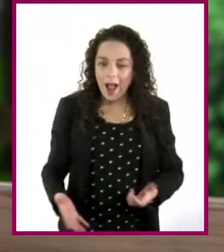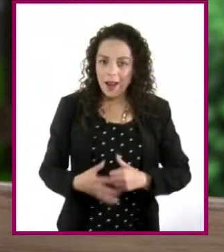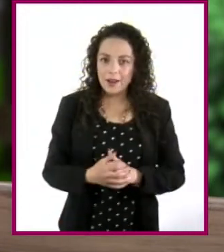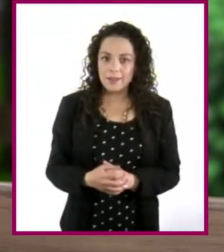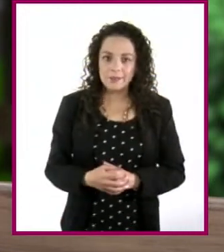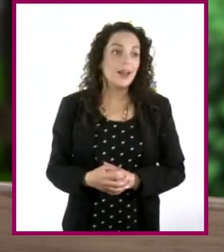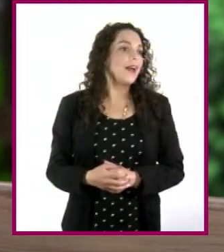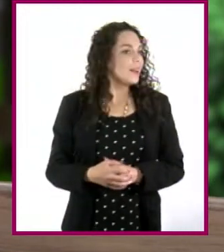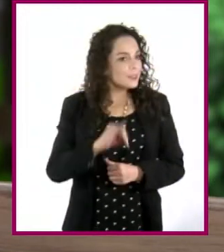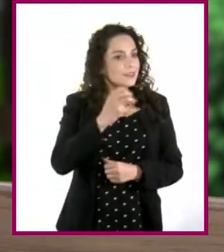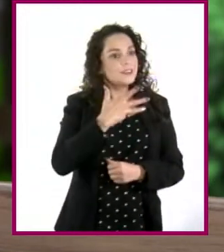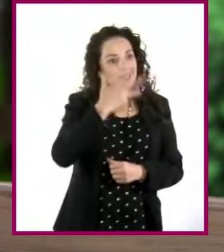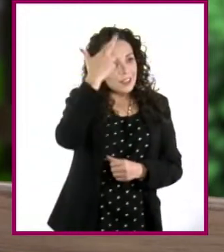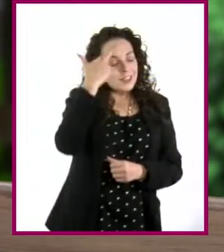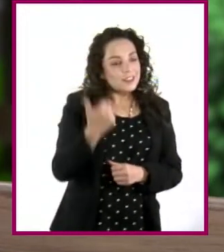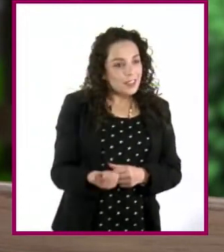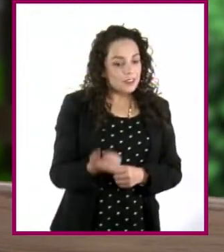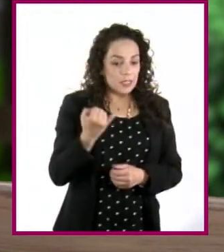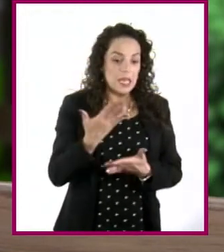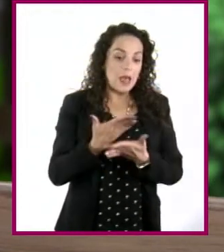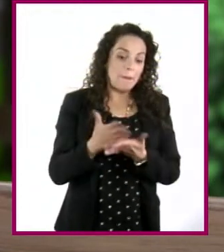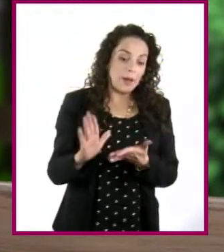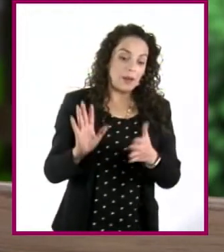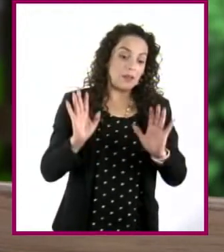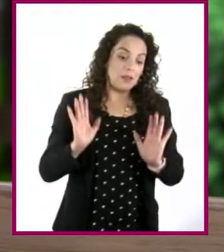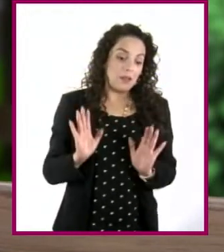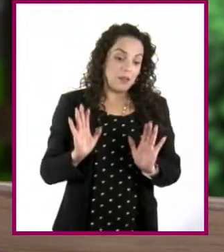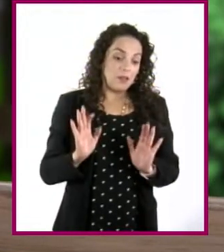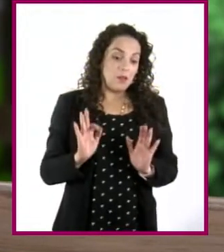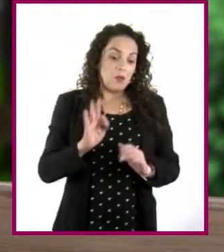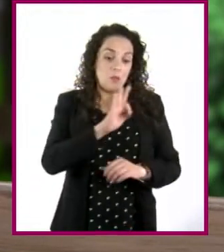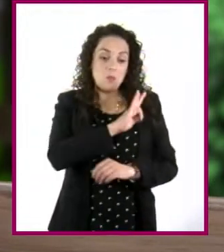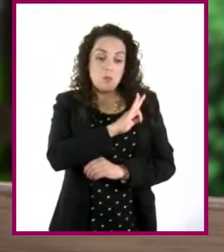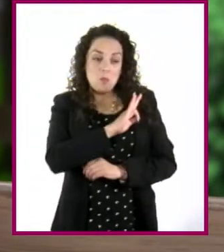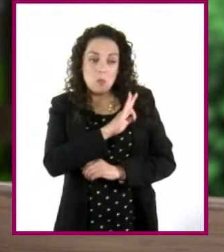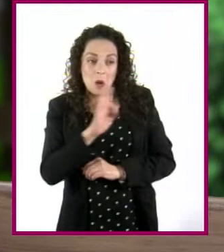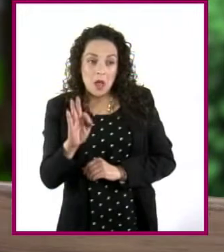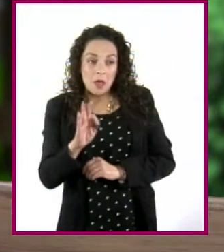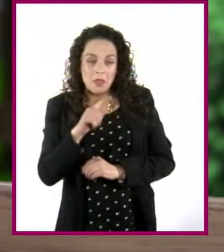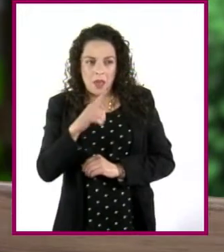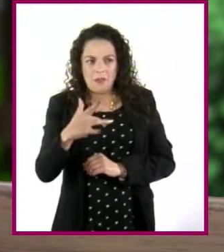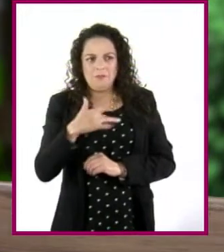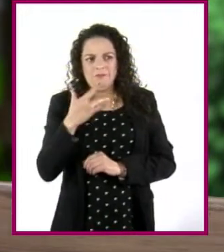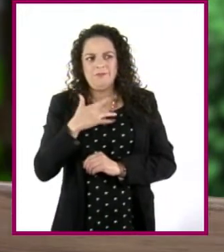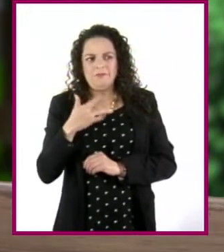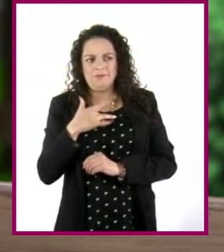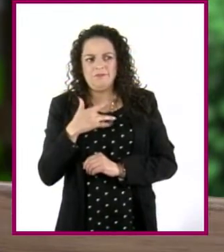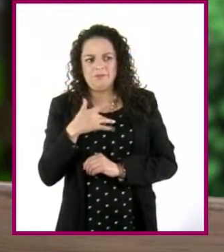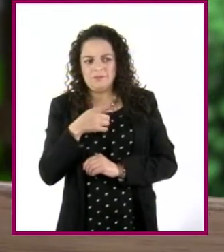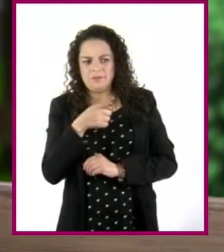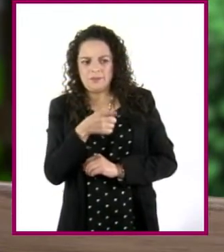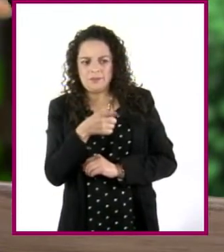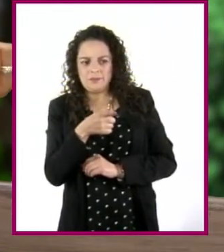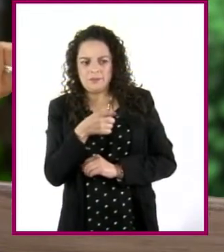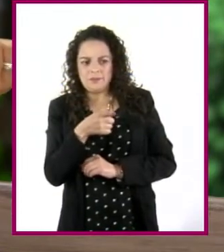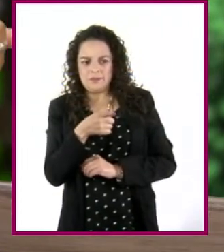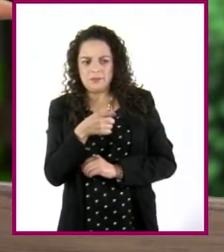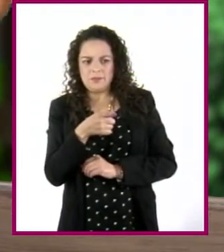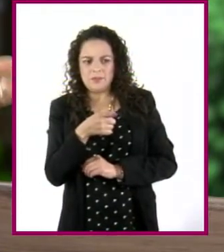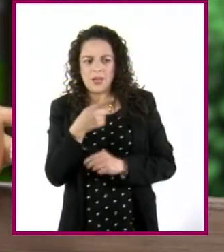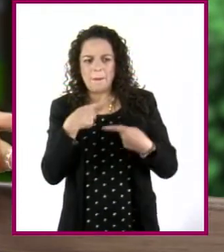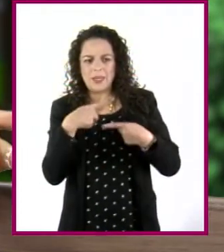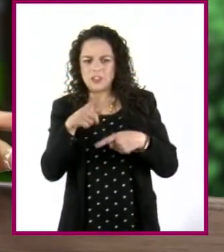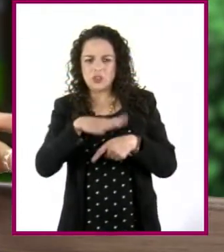tiene sentido. Y además, bueno, puede resultar que uno se sienta identificado con los objetivos de algún